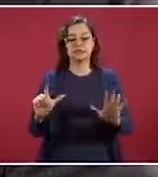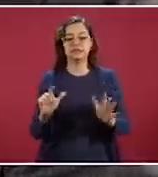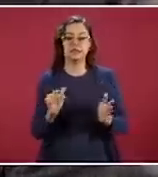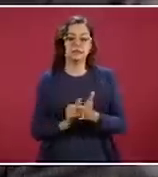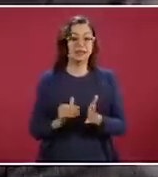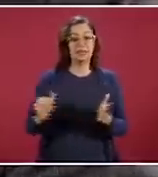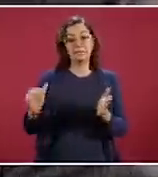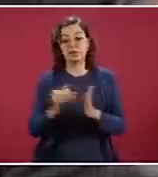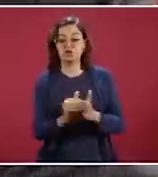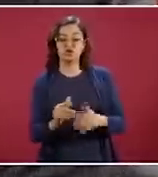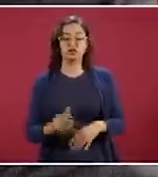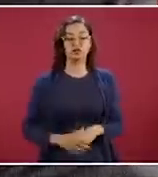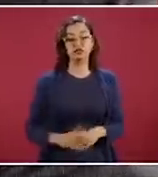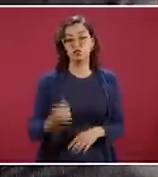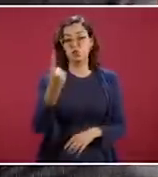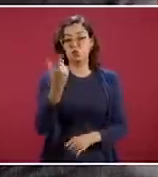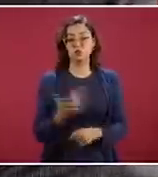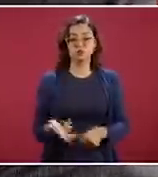6-7 mil millones por un hospital.